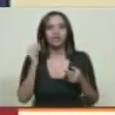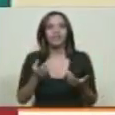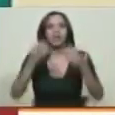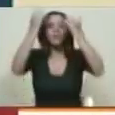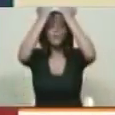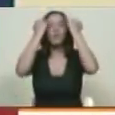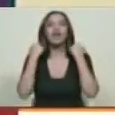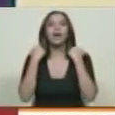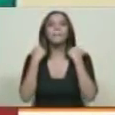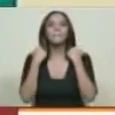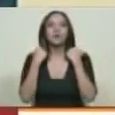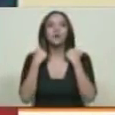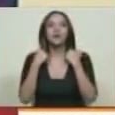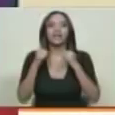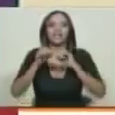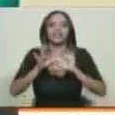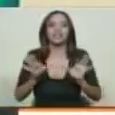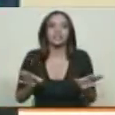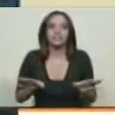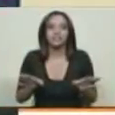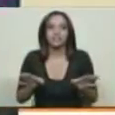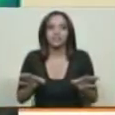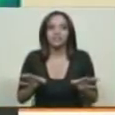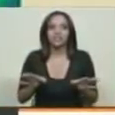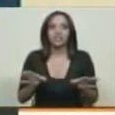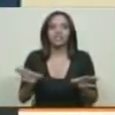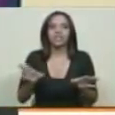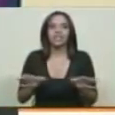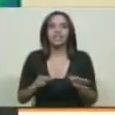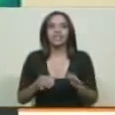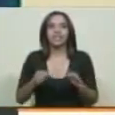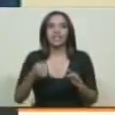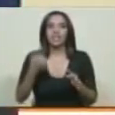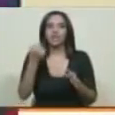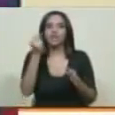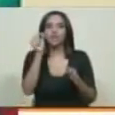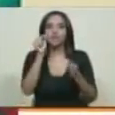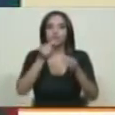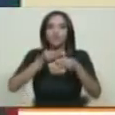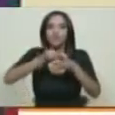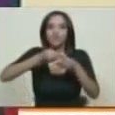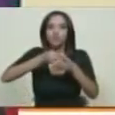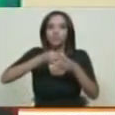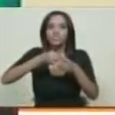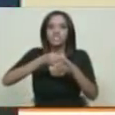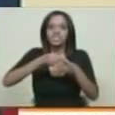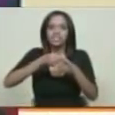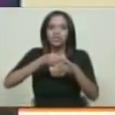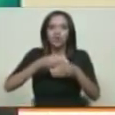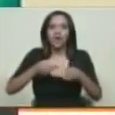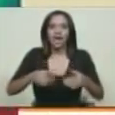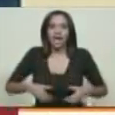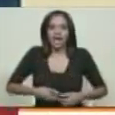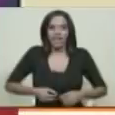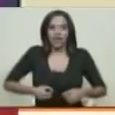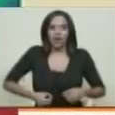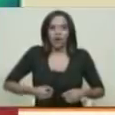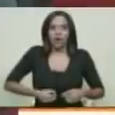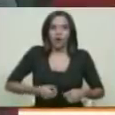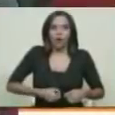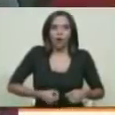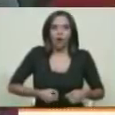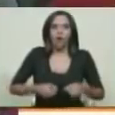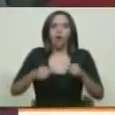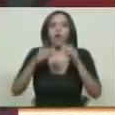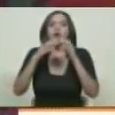bolsa en la cabeza, al mejor estilo de Rivera. Y la rayan en el estómago. Y le escribieron con un cuchillo, ollas, no, para meter, o sea, porque no siga dándole a